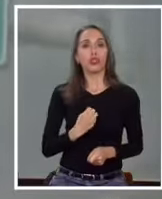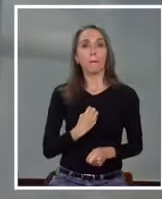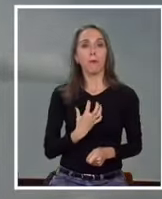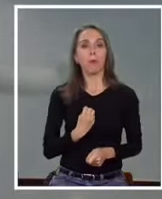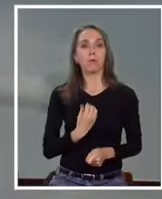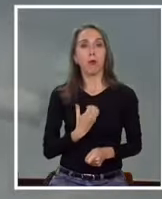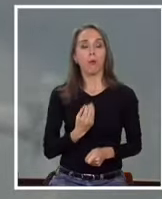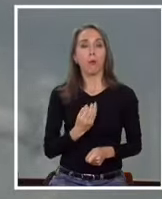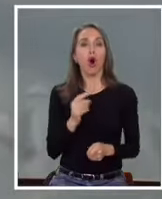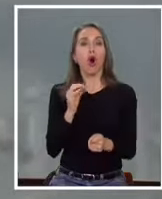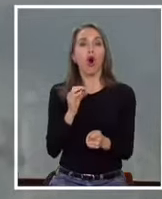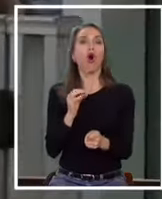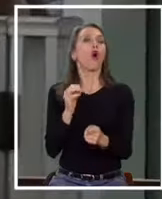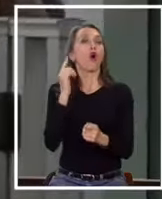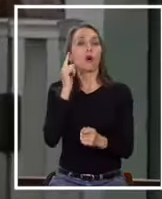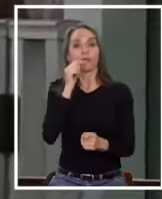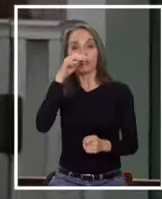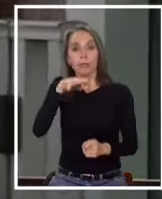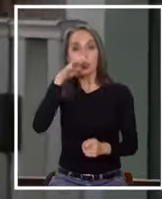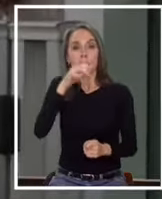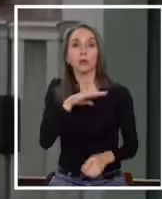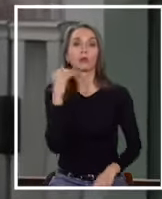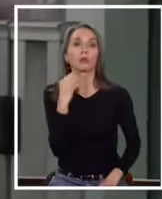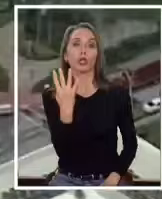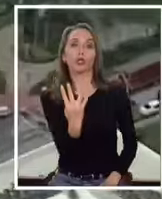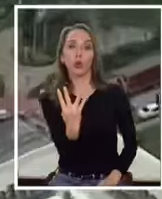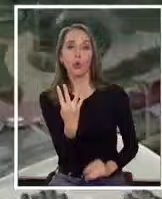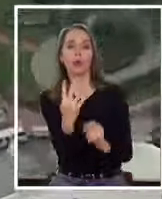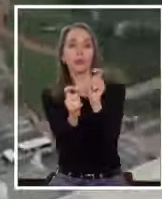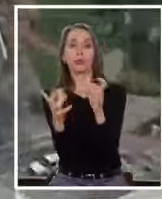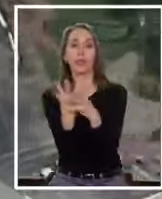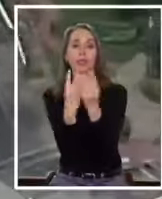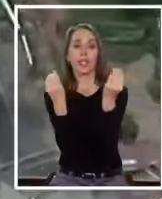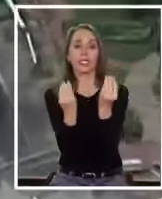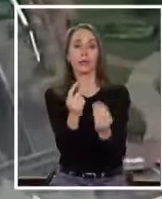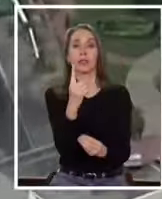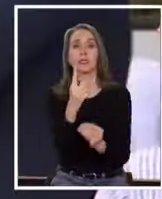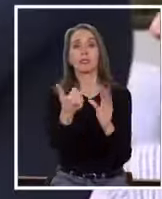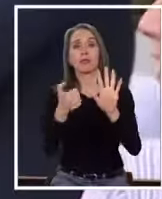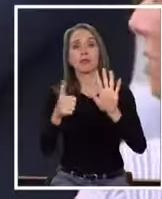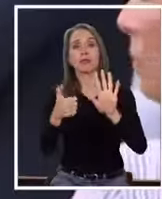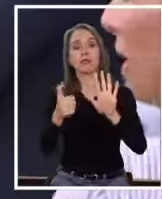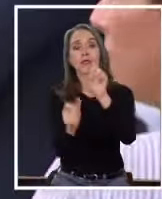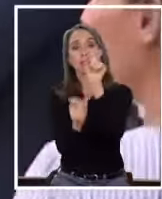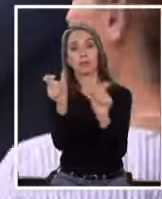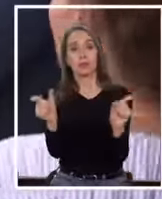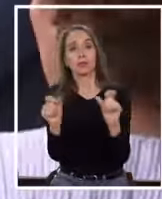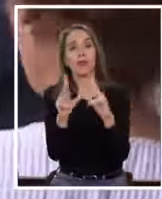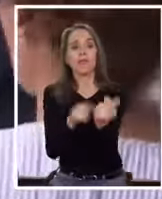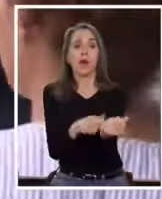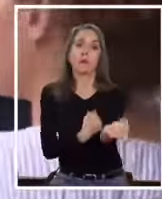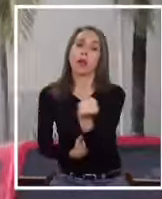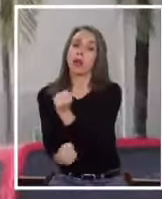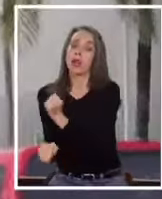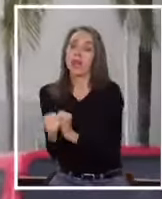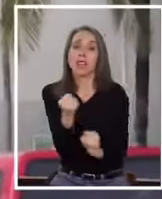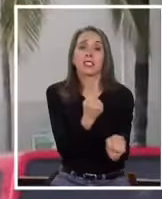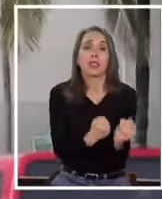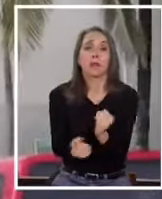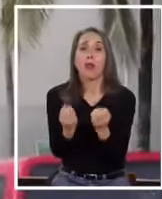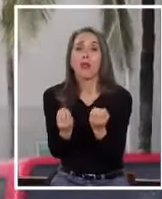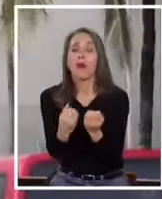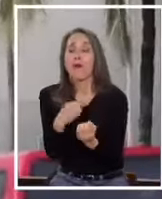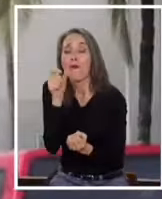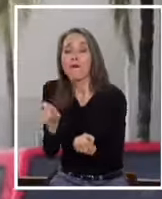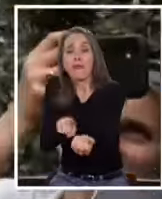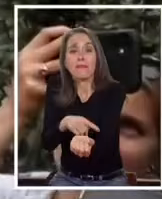Los muertos aumentaron a 4, mientras que los desaparecidos suman casi 160, con familias desesperadas por encontrar a sus